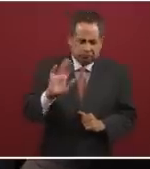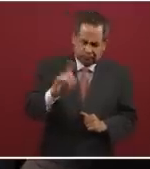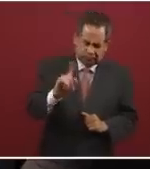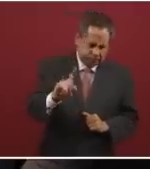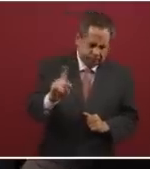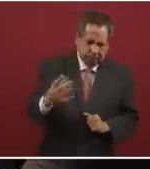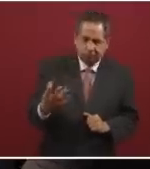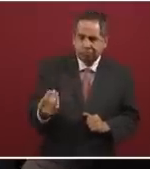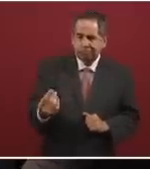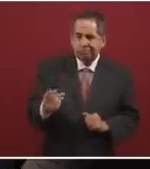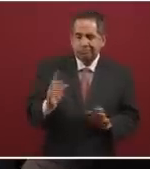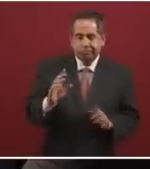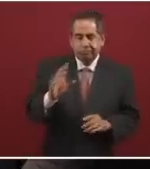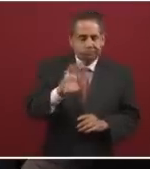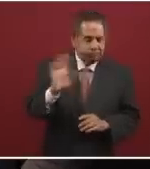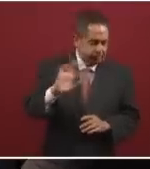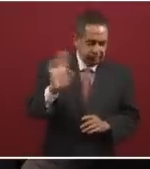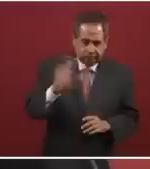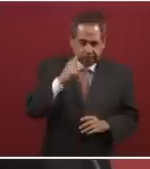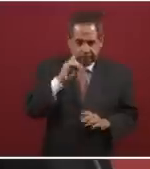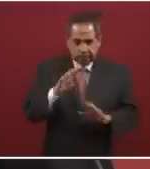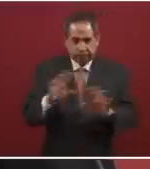No. Miren,